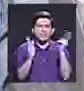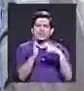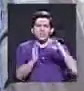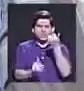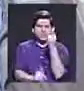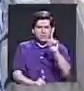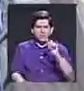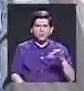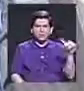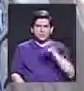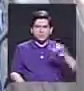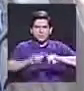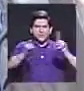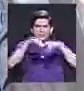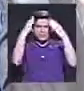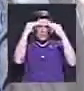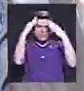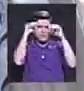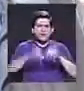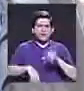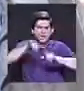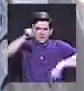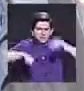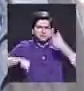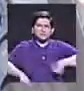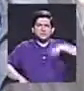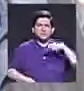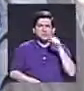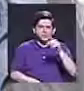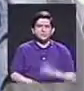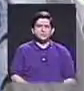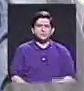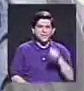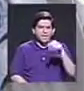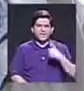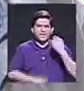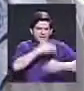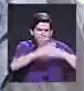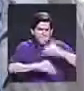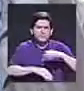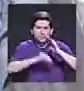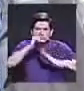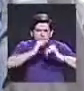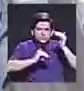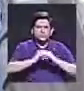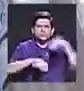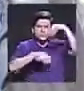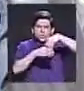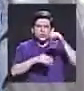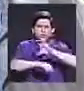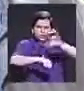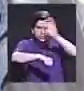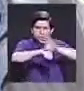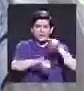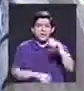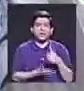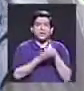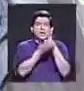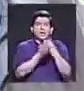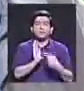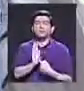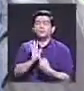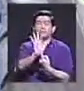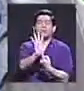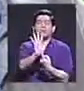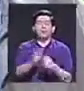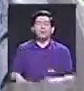2011 junto con otros datos estadísticos que vamos a ir construyendo en el Consejo. Entonces, eso nos sirve como un